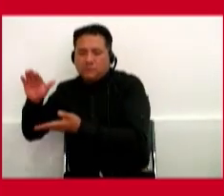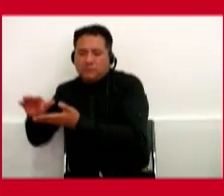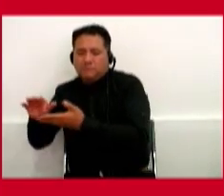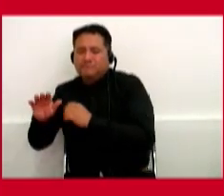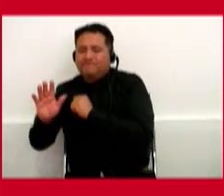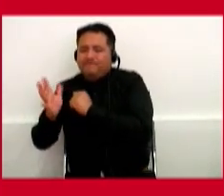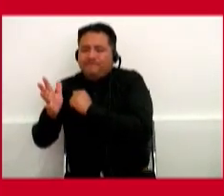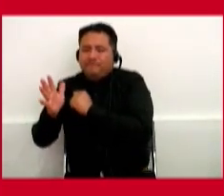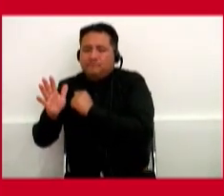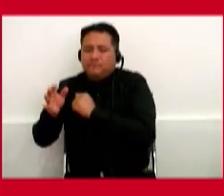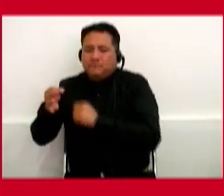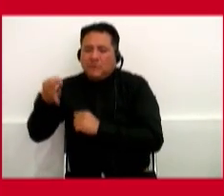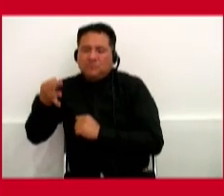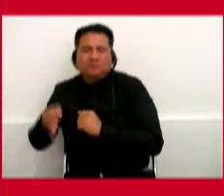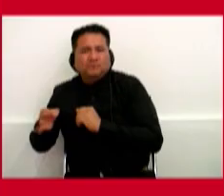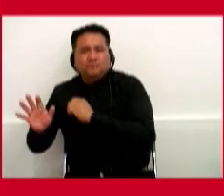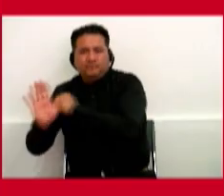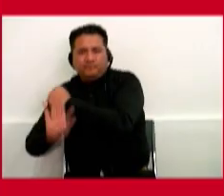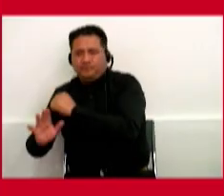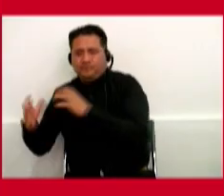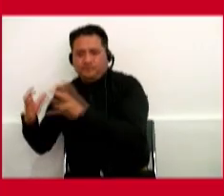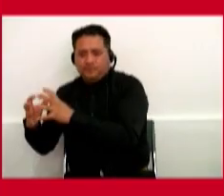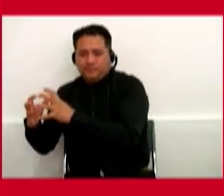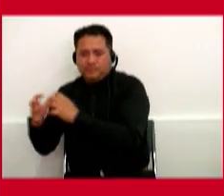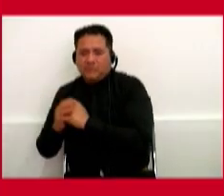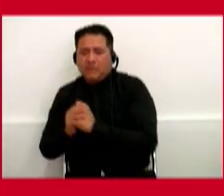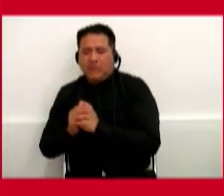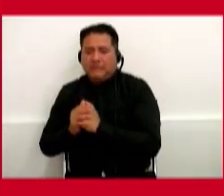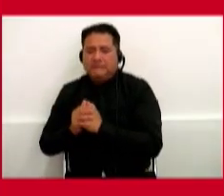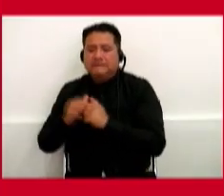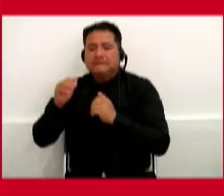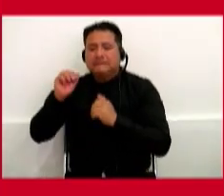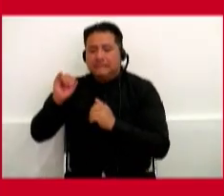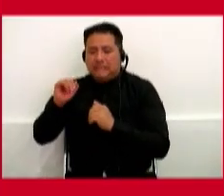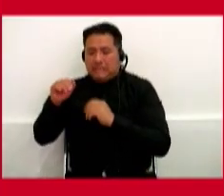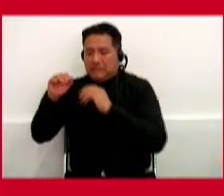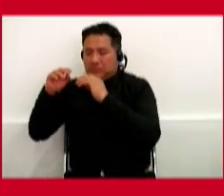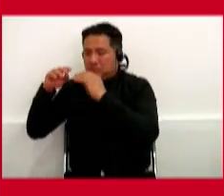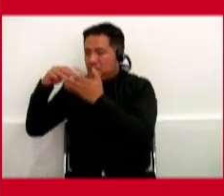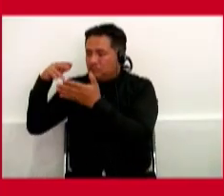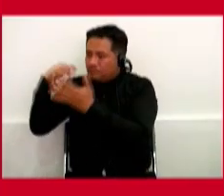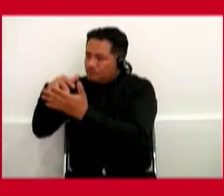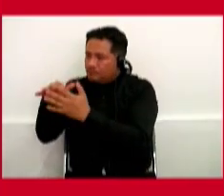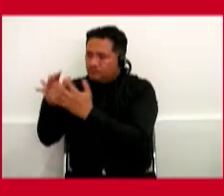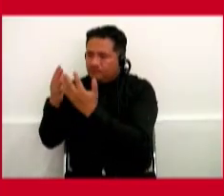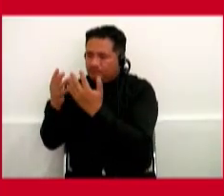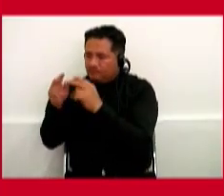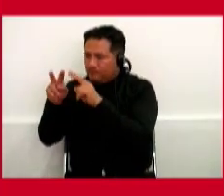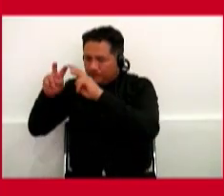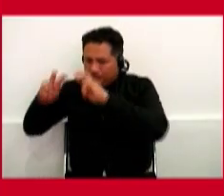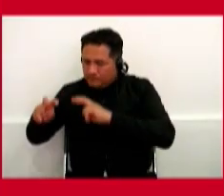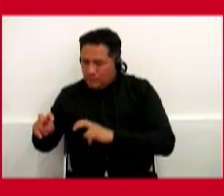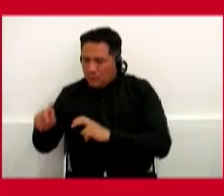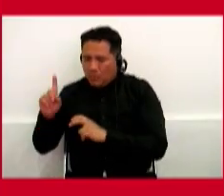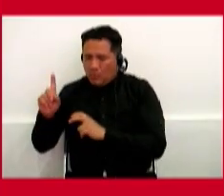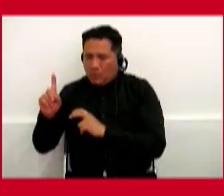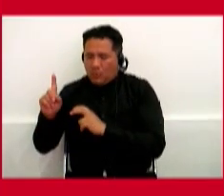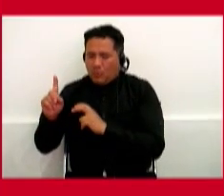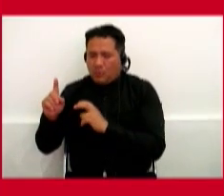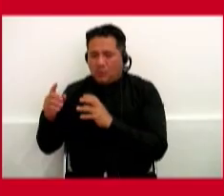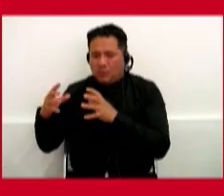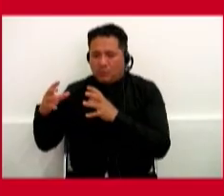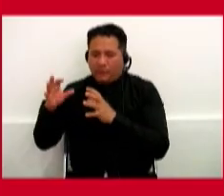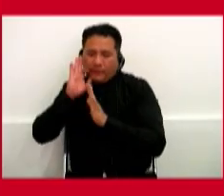real, ¿no? Entonces, en el estudio de un open pit, muy difícil que los modelos